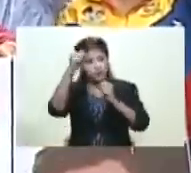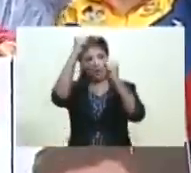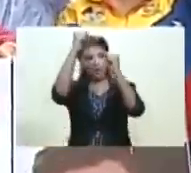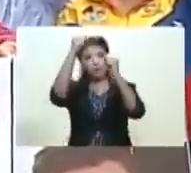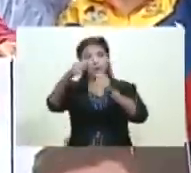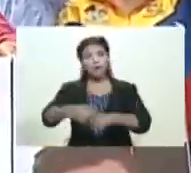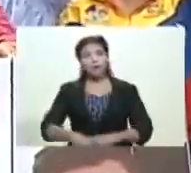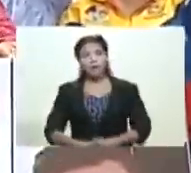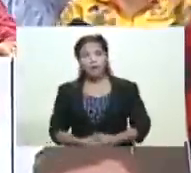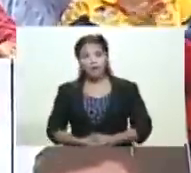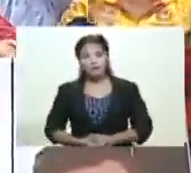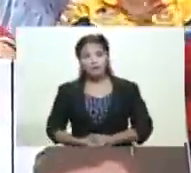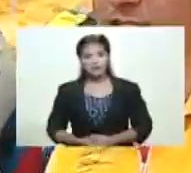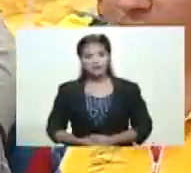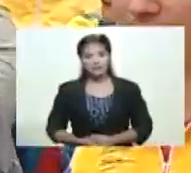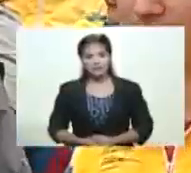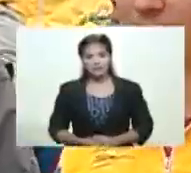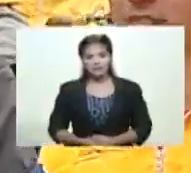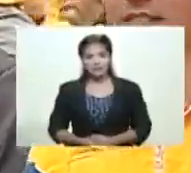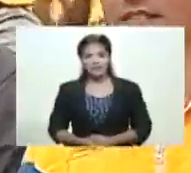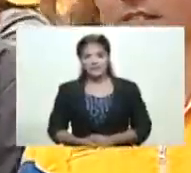Constituyente!